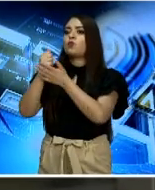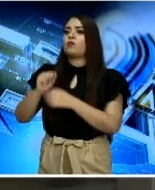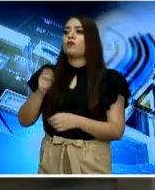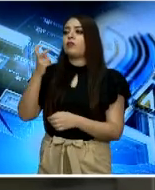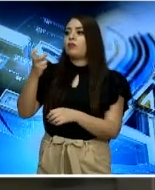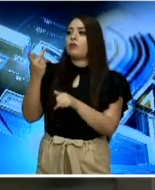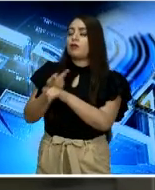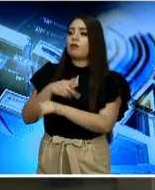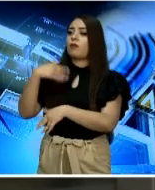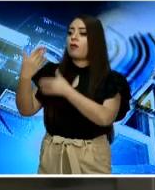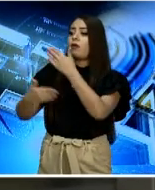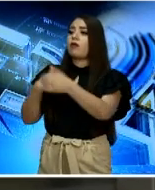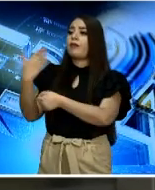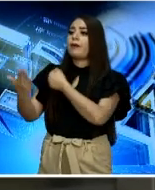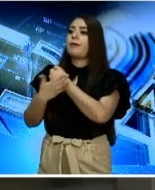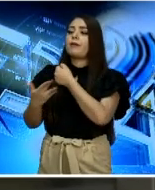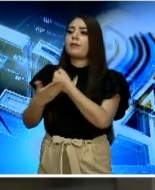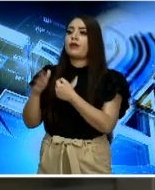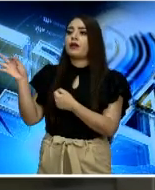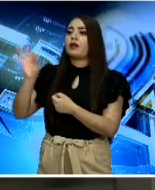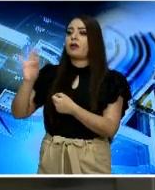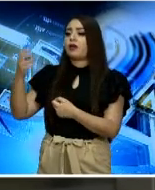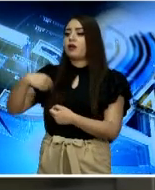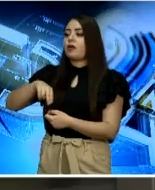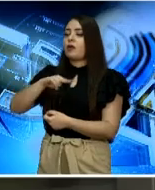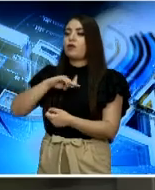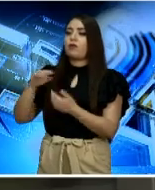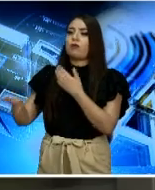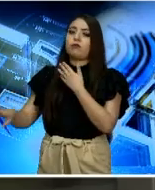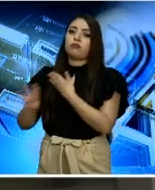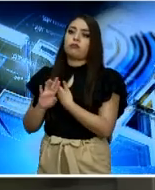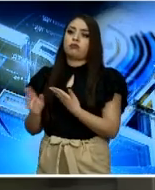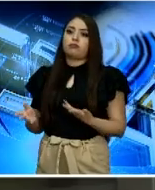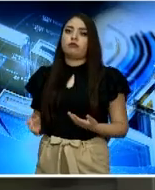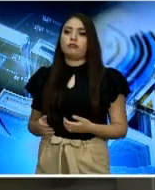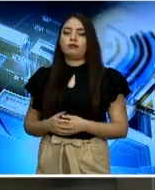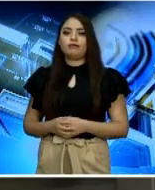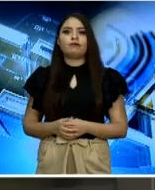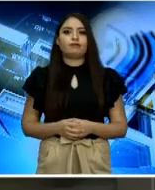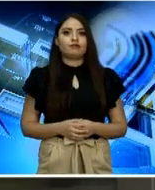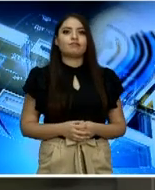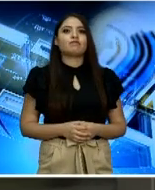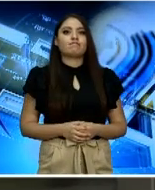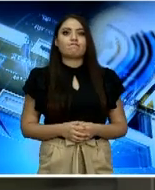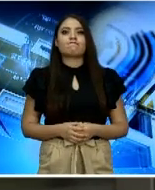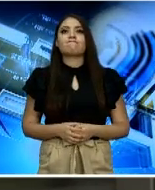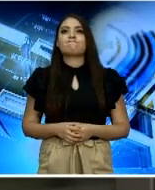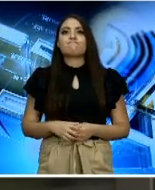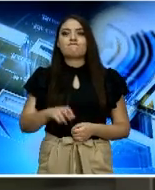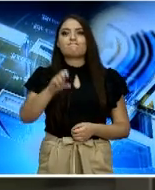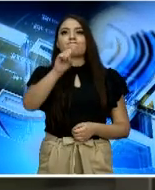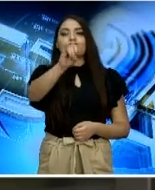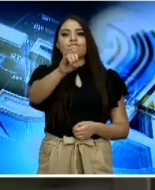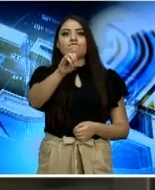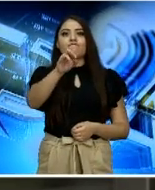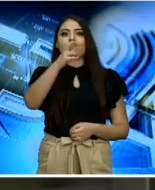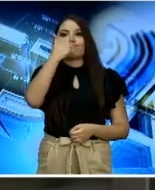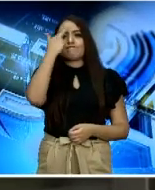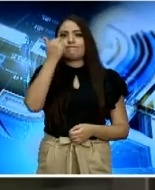quizás seremos nosotros. Pues sí, tiene razón. Pero Valeria, también se puede hacer